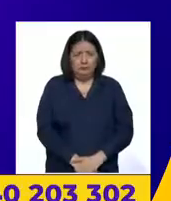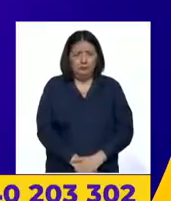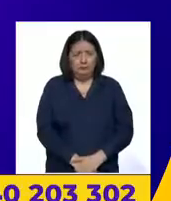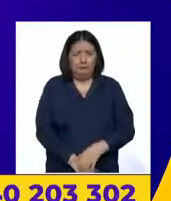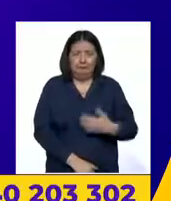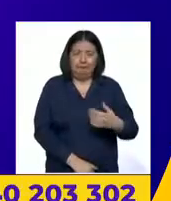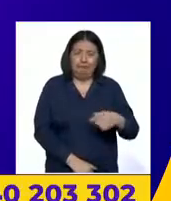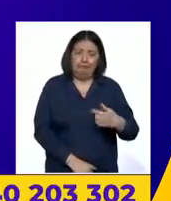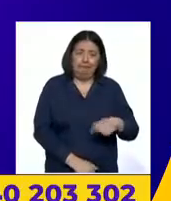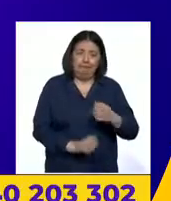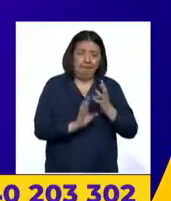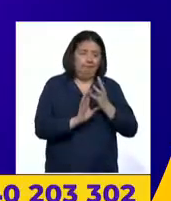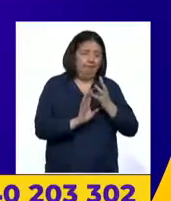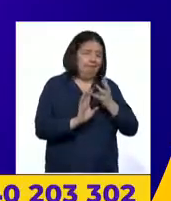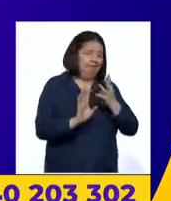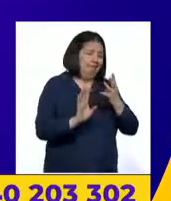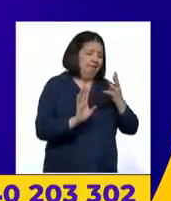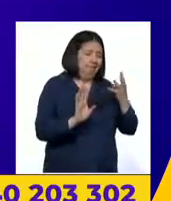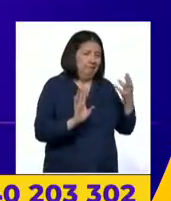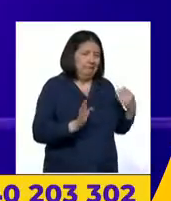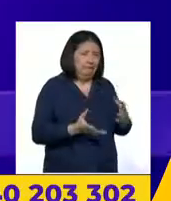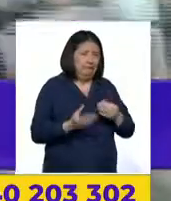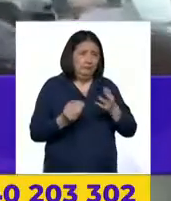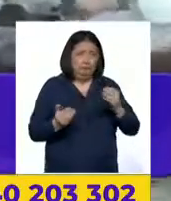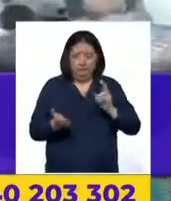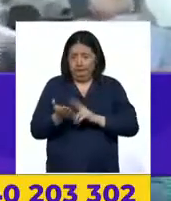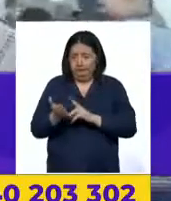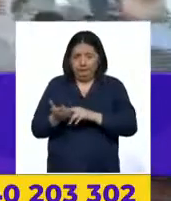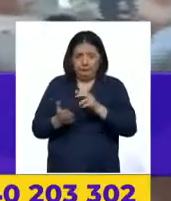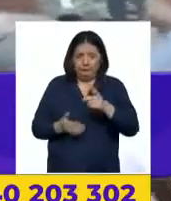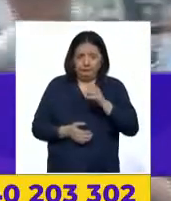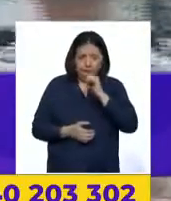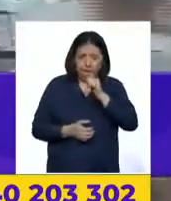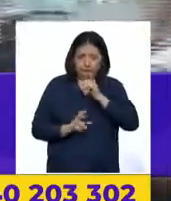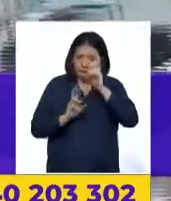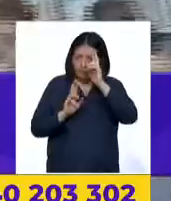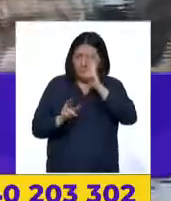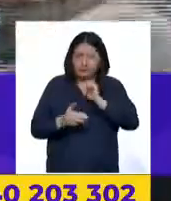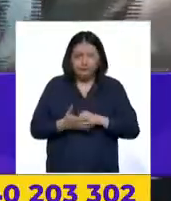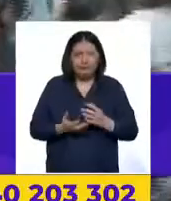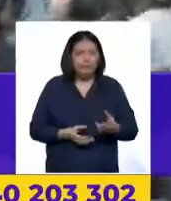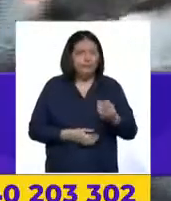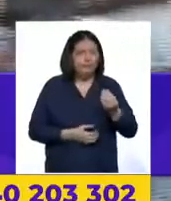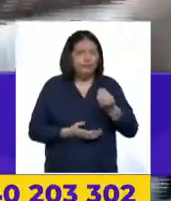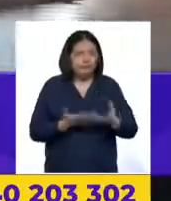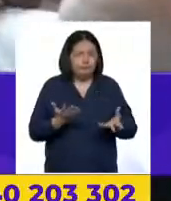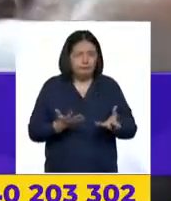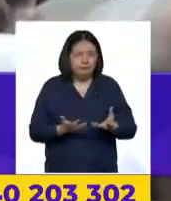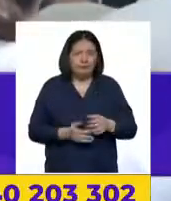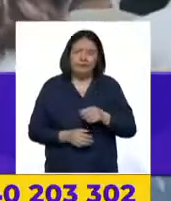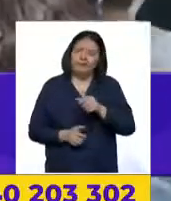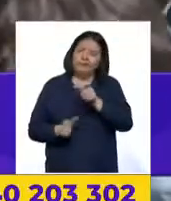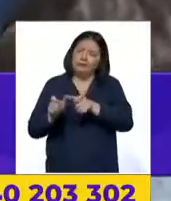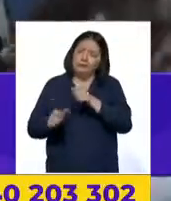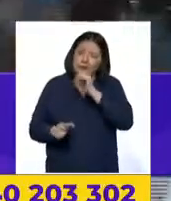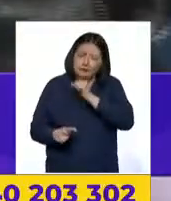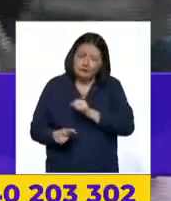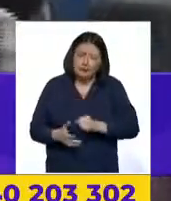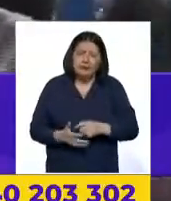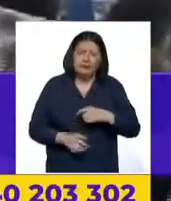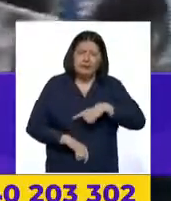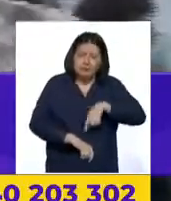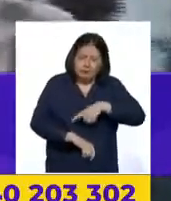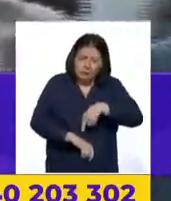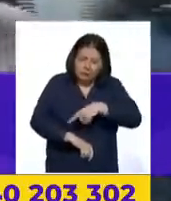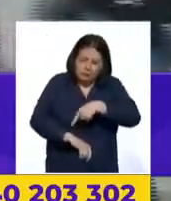Las colas son bastante largas, para muchos asegurados una falta de respeto, sobre todo con los adultos mayores que llevan varias